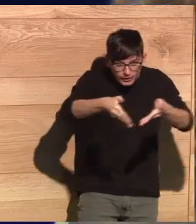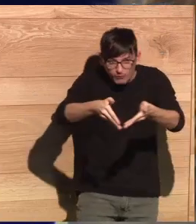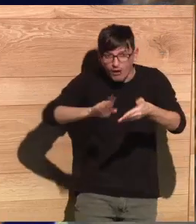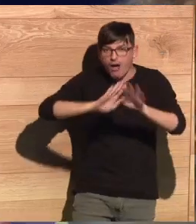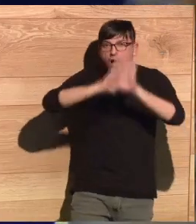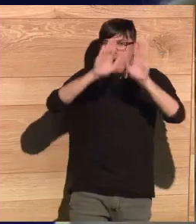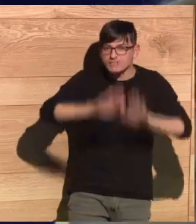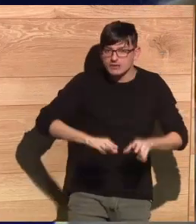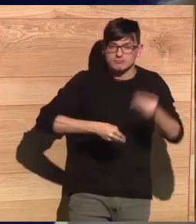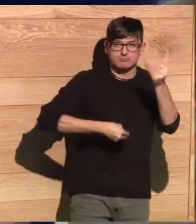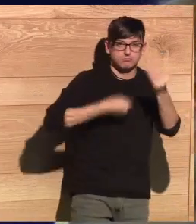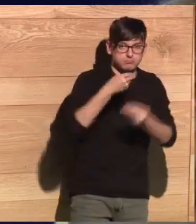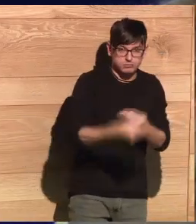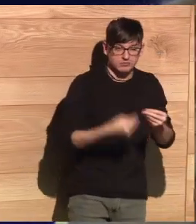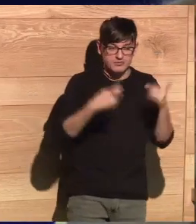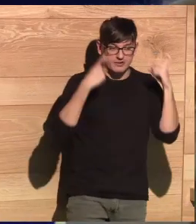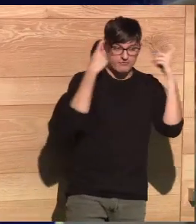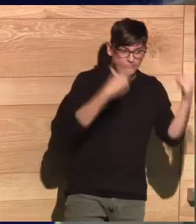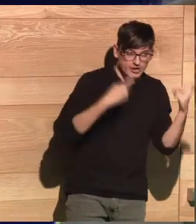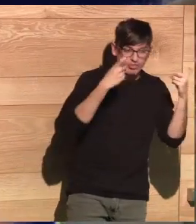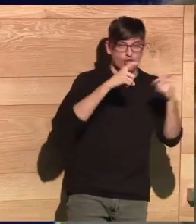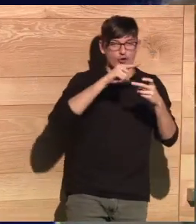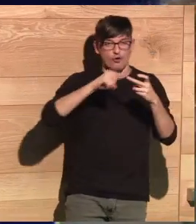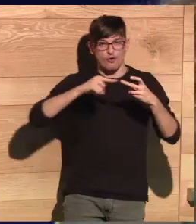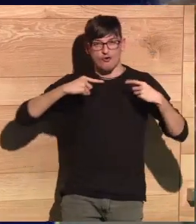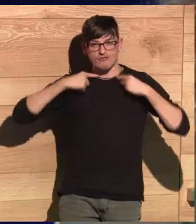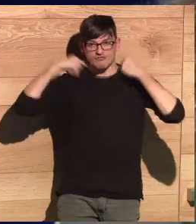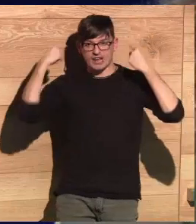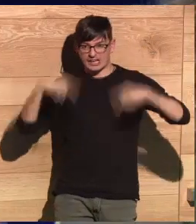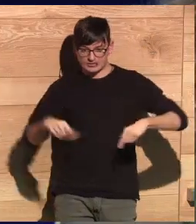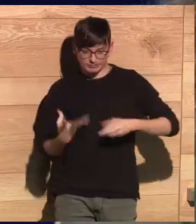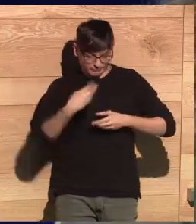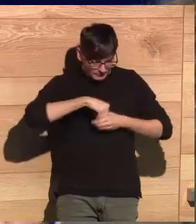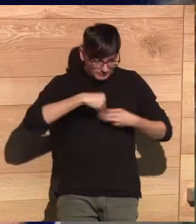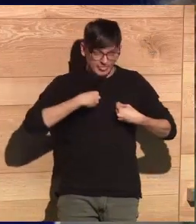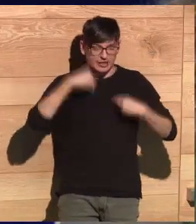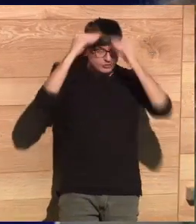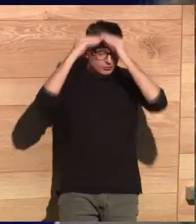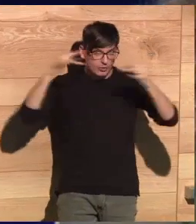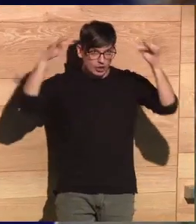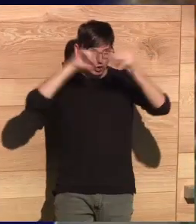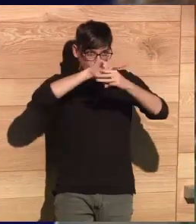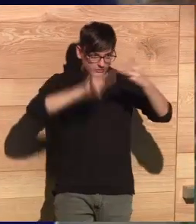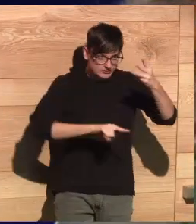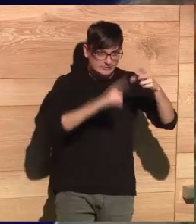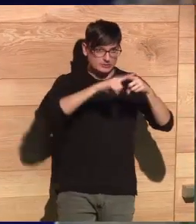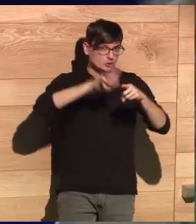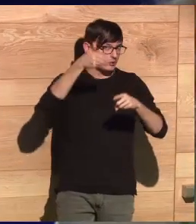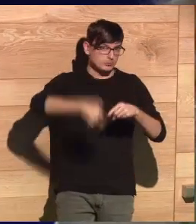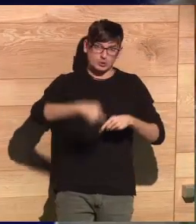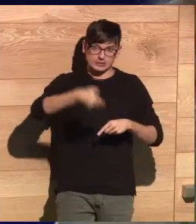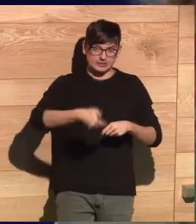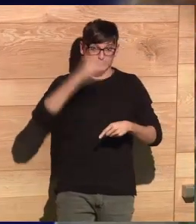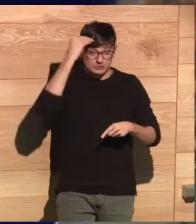hacerlo. Es el esfuerzo, es el fracaso como parte de la vida y el sueño. Esos tres elementos me parecen imprescindibles y creo que en